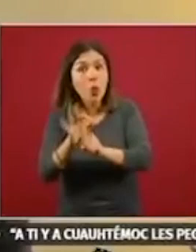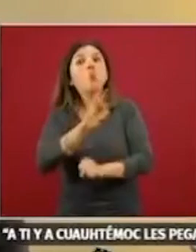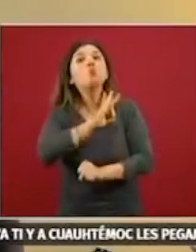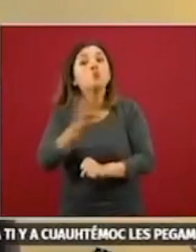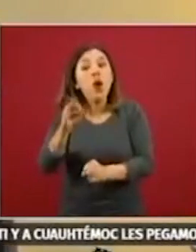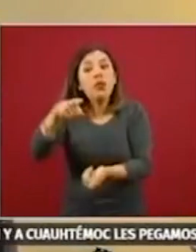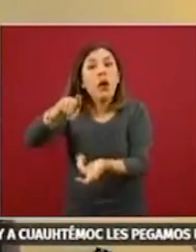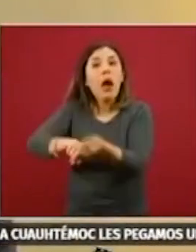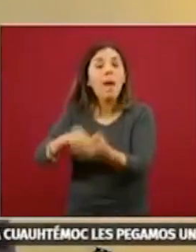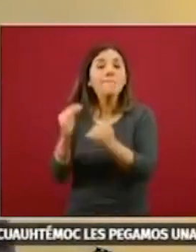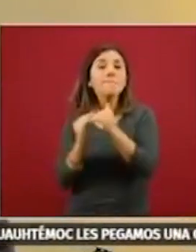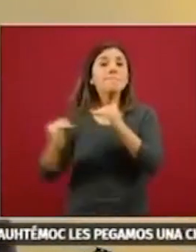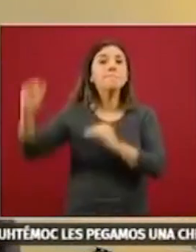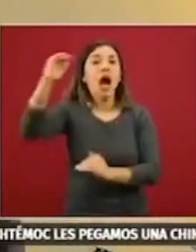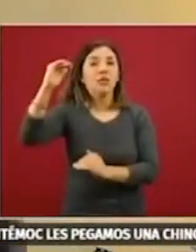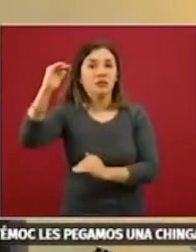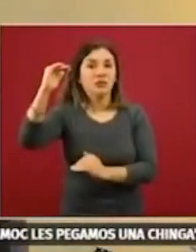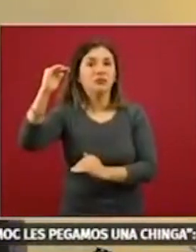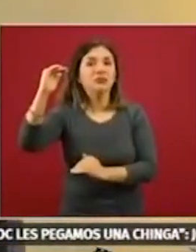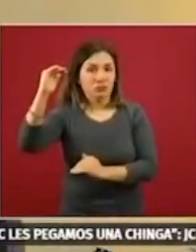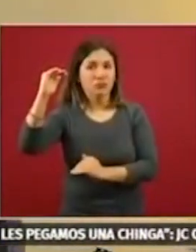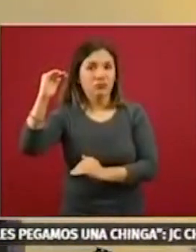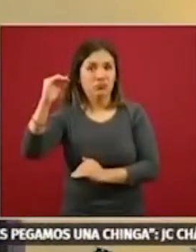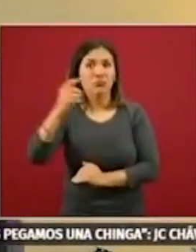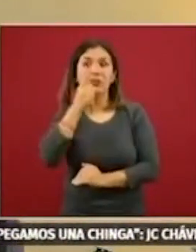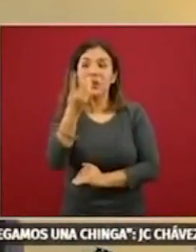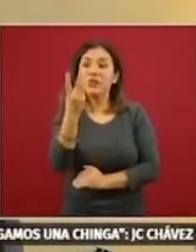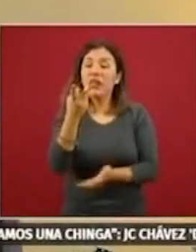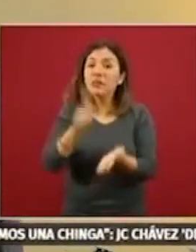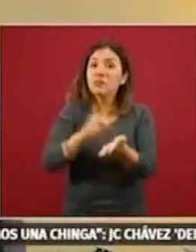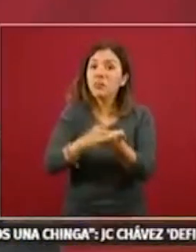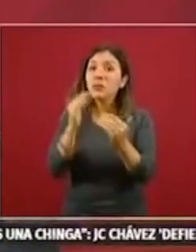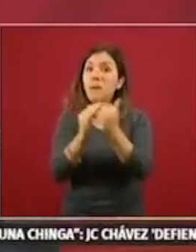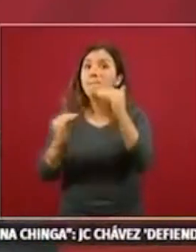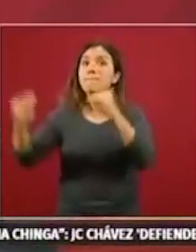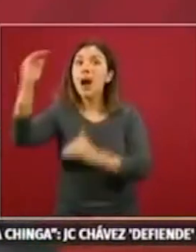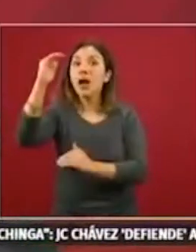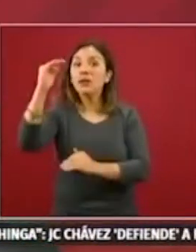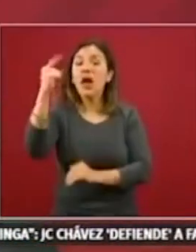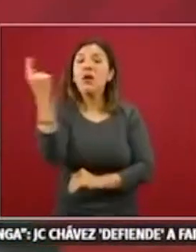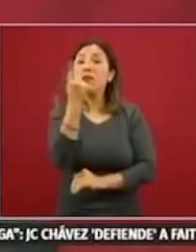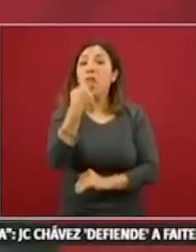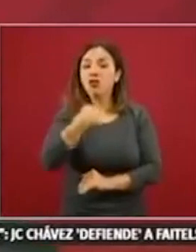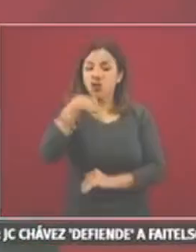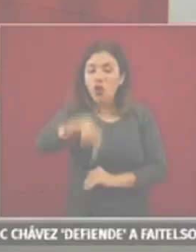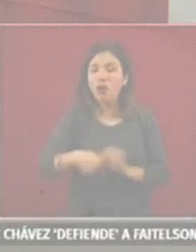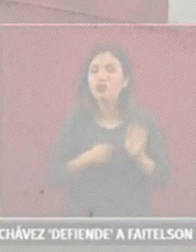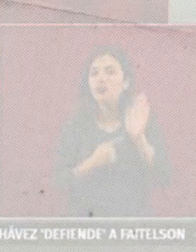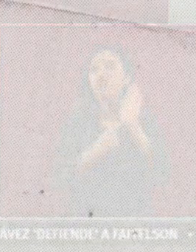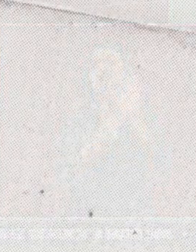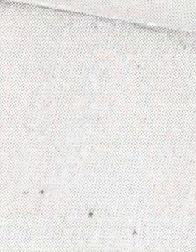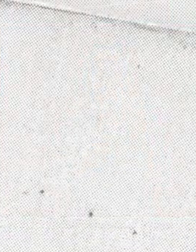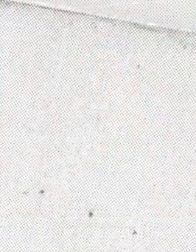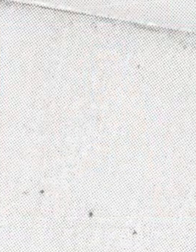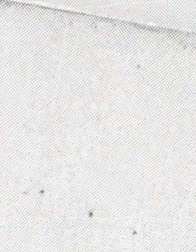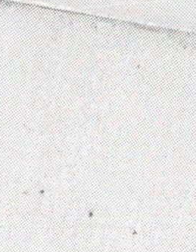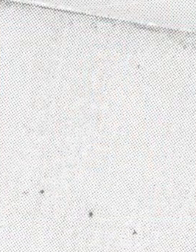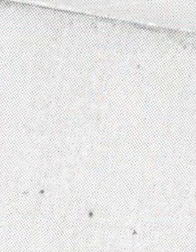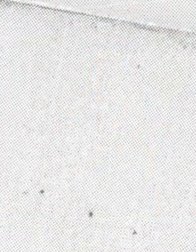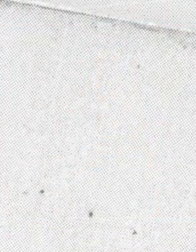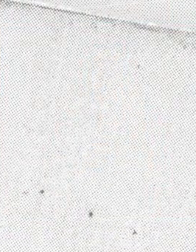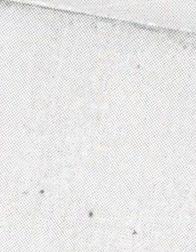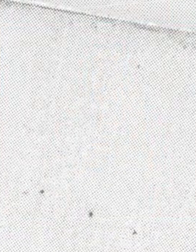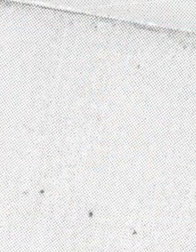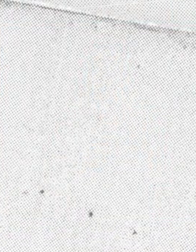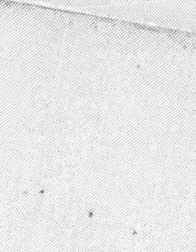mayor, concretamente aquí se habla de 3 veces más, de las que presentamos aquí cada noche. A pesar de que